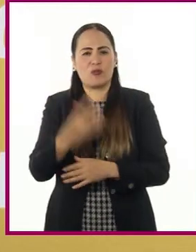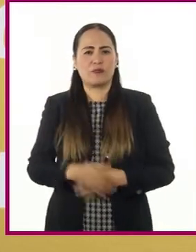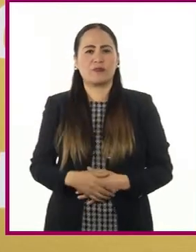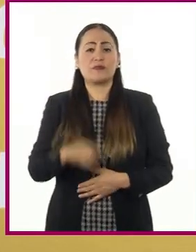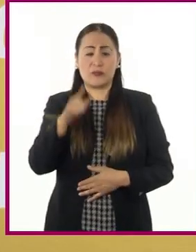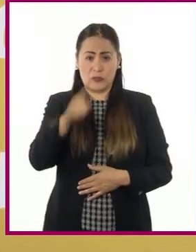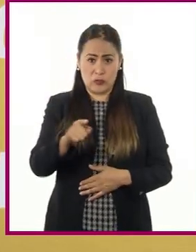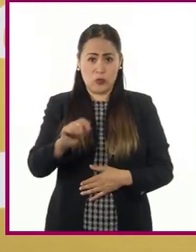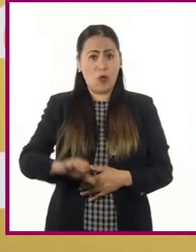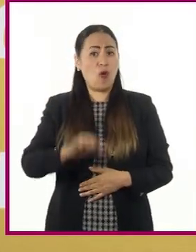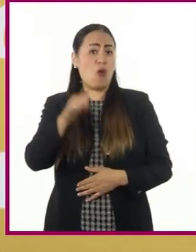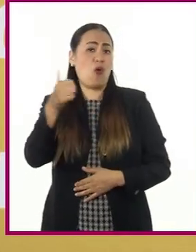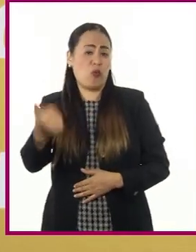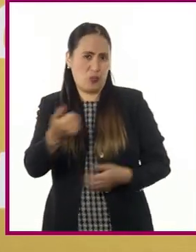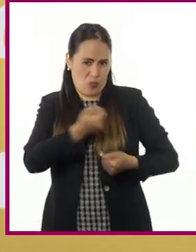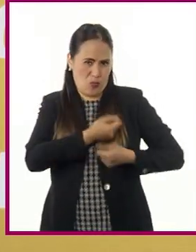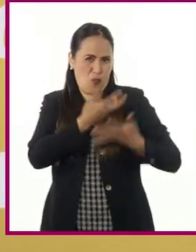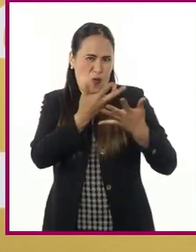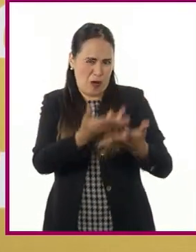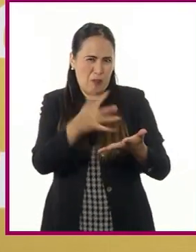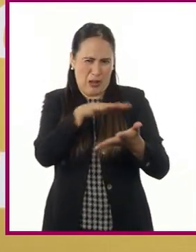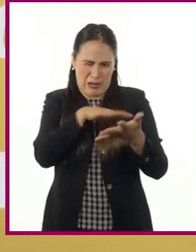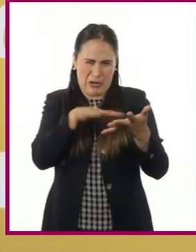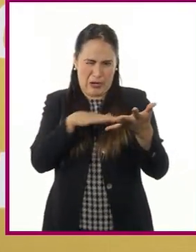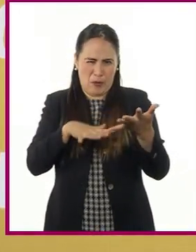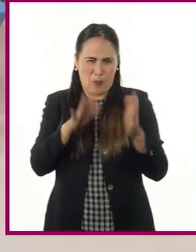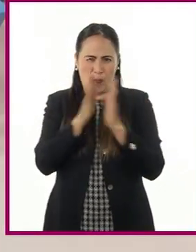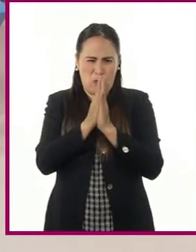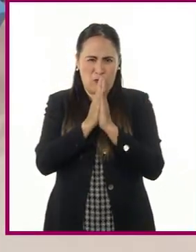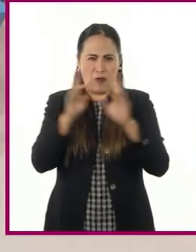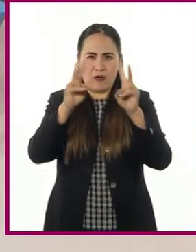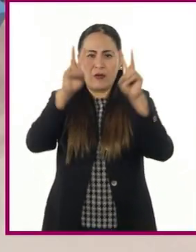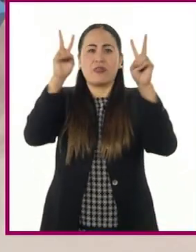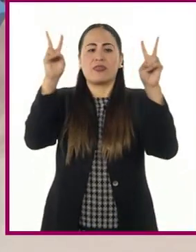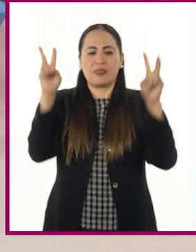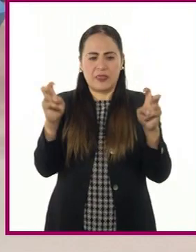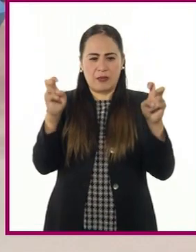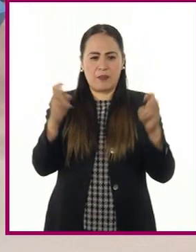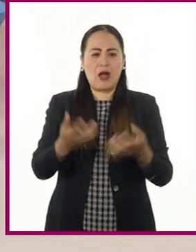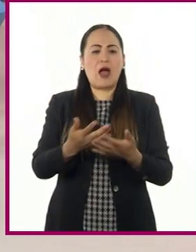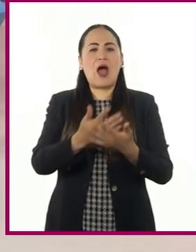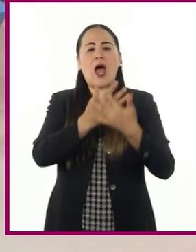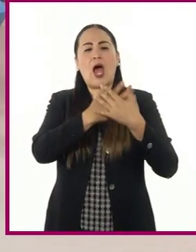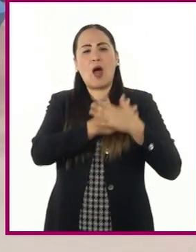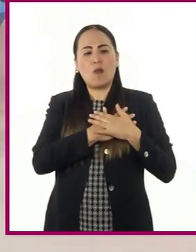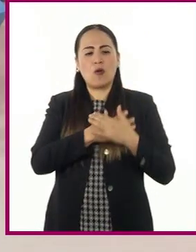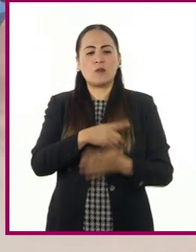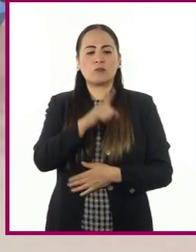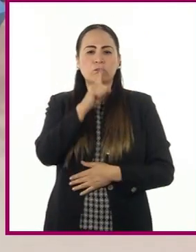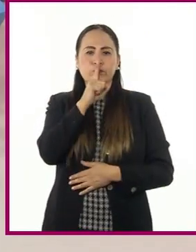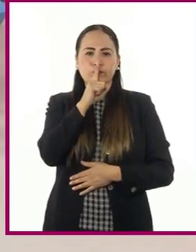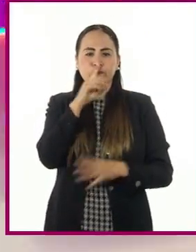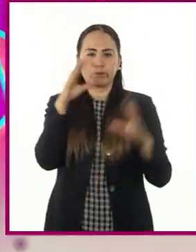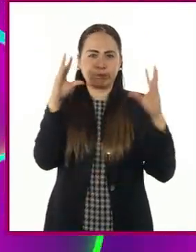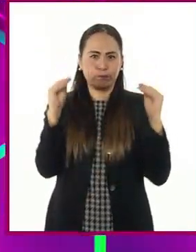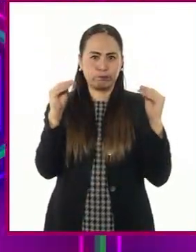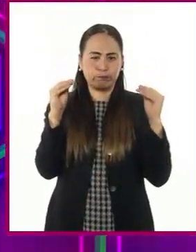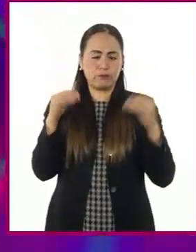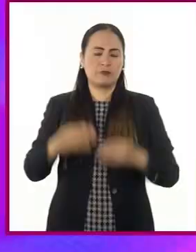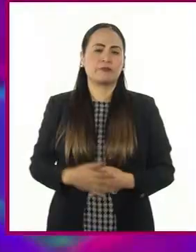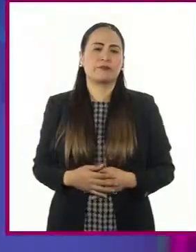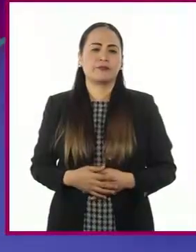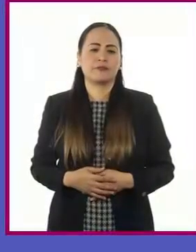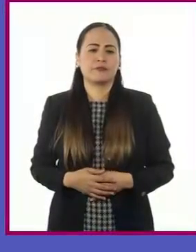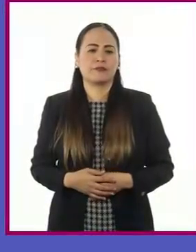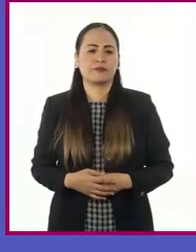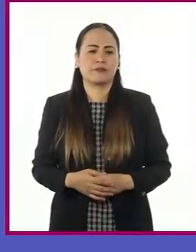el siguiente poema, por favor? Titulado El amor que calla, de Gabriela Mistral.